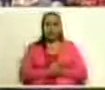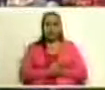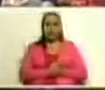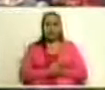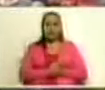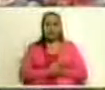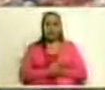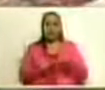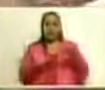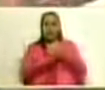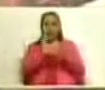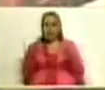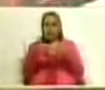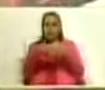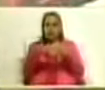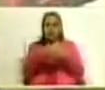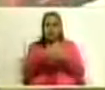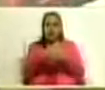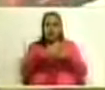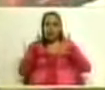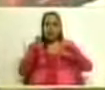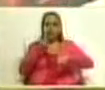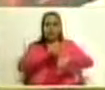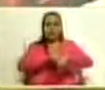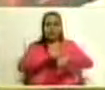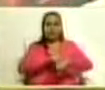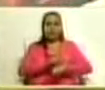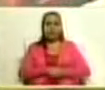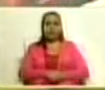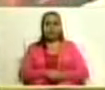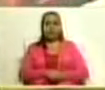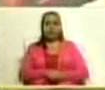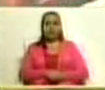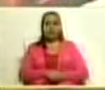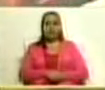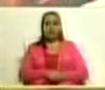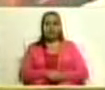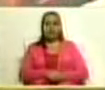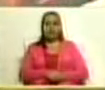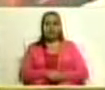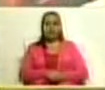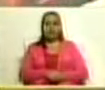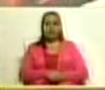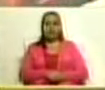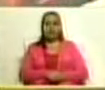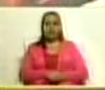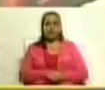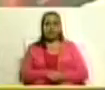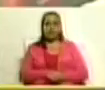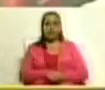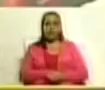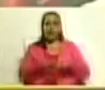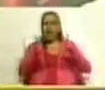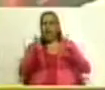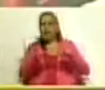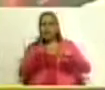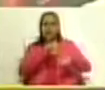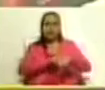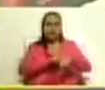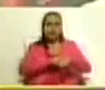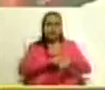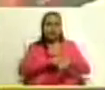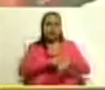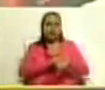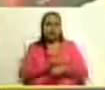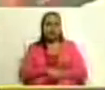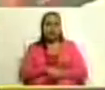del Congreso de la Nueva Época. Venimos, el Congreso de la Nueva Época, venimos